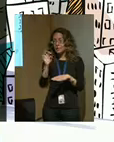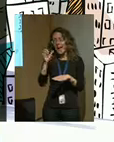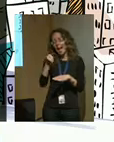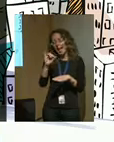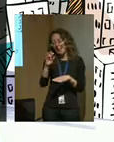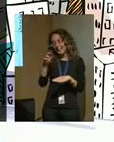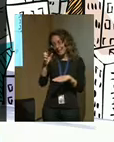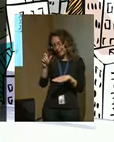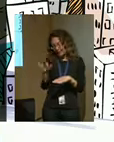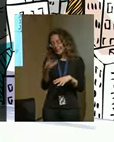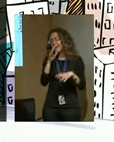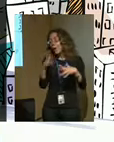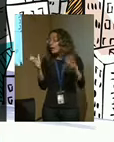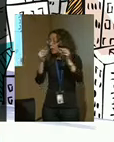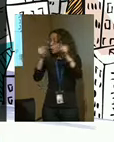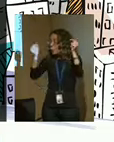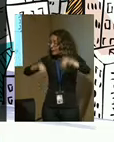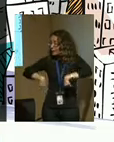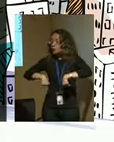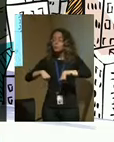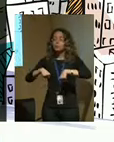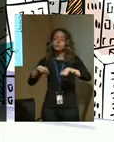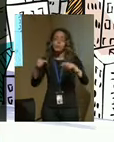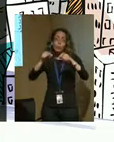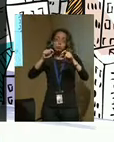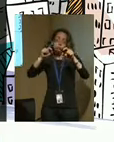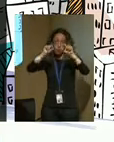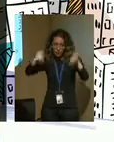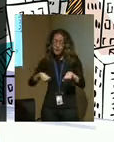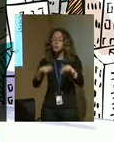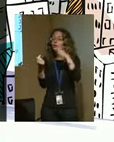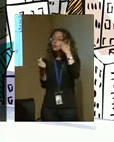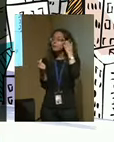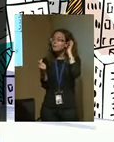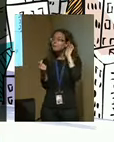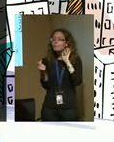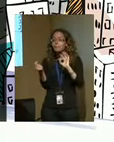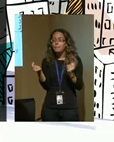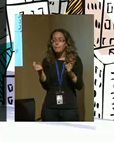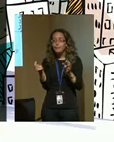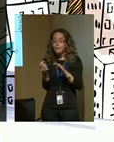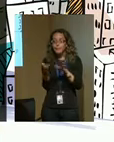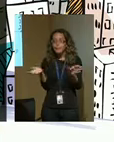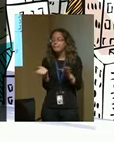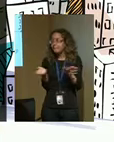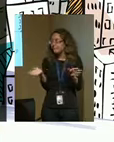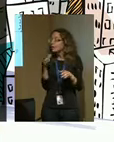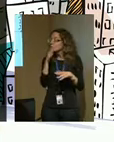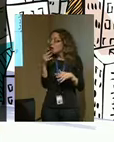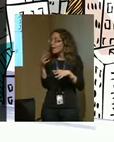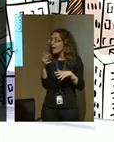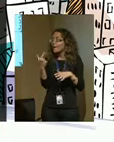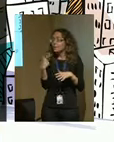un convenio con el Ministerio Público Fiscal, porque mucha gente, y nos pasa a nosotros mismos, que vamos a hacer una denuncia